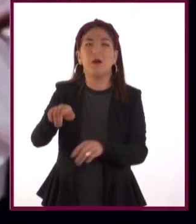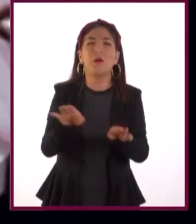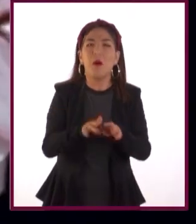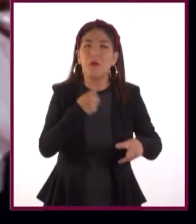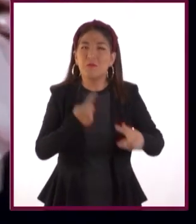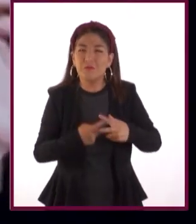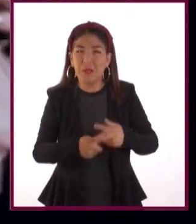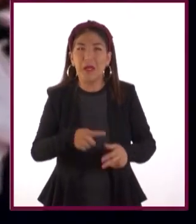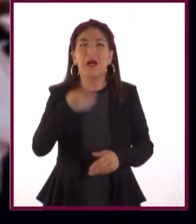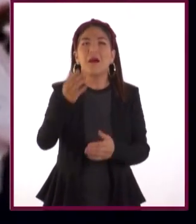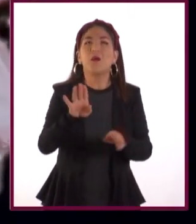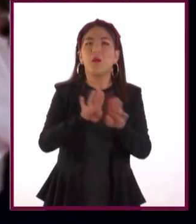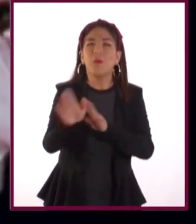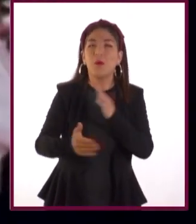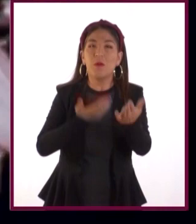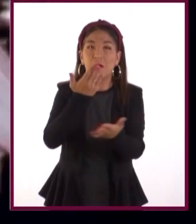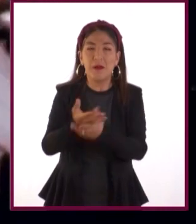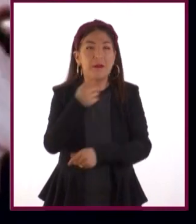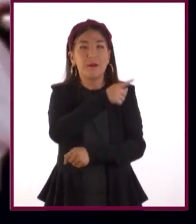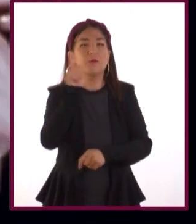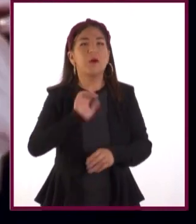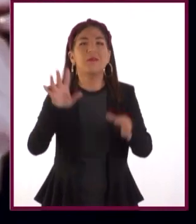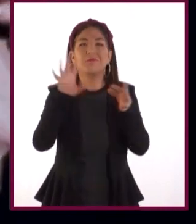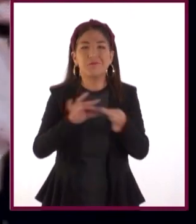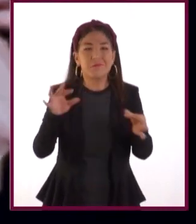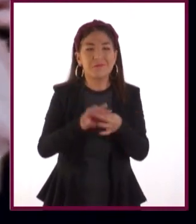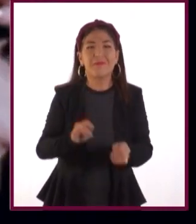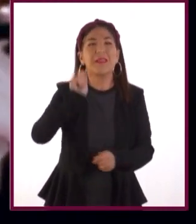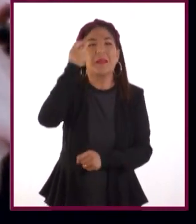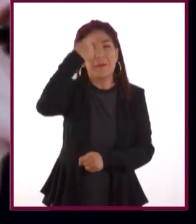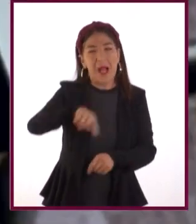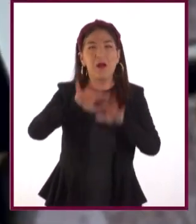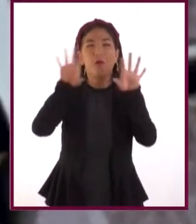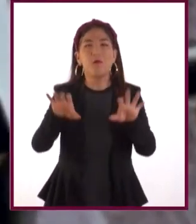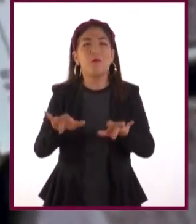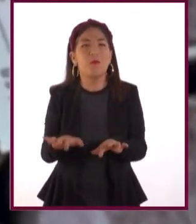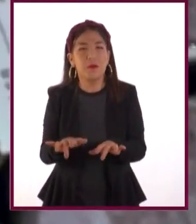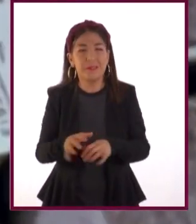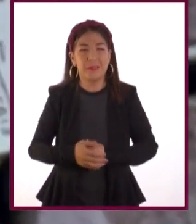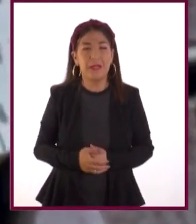tarjetas, entre varios de los cálculos propuestos, ella describió